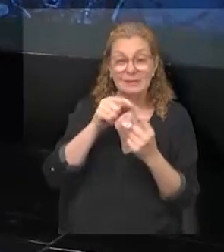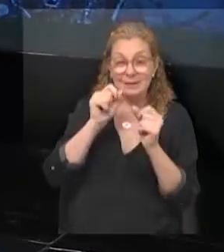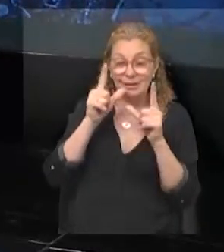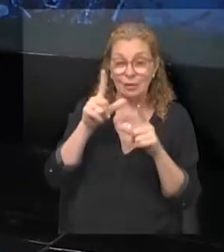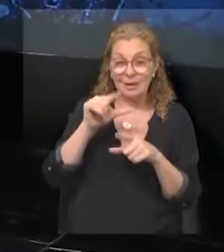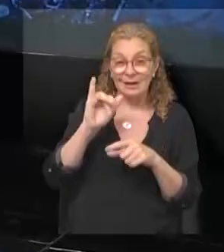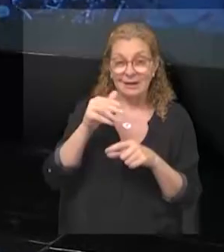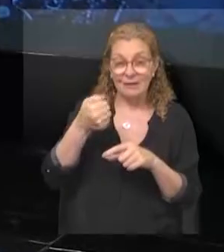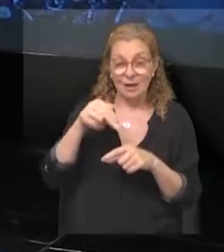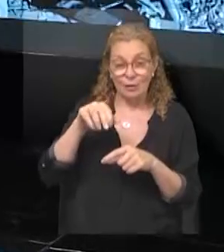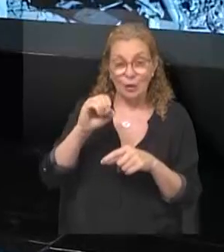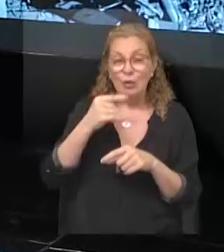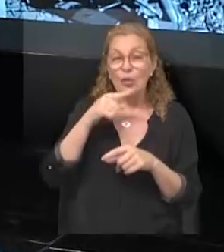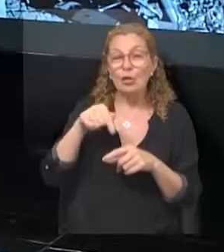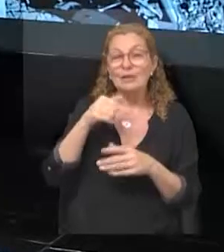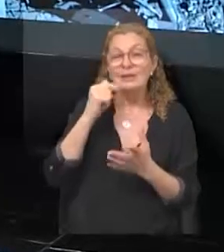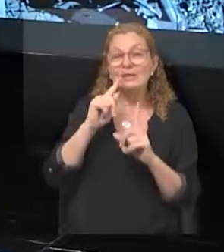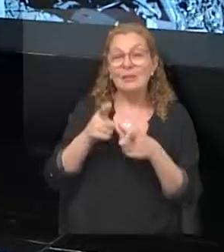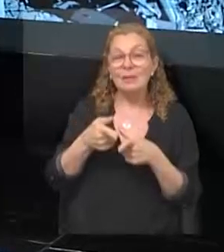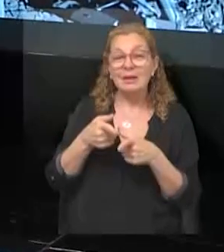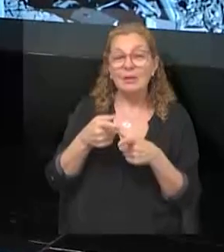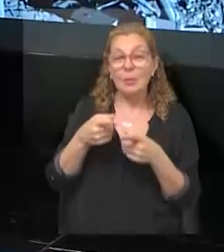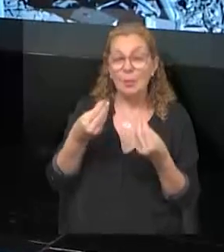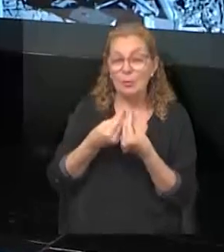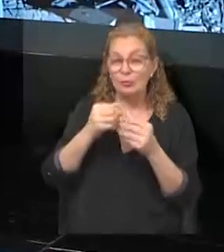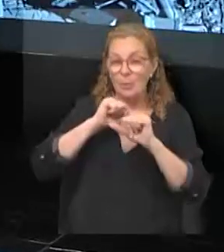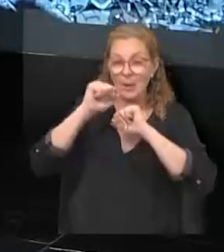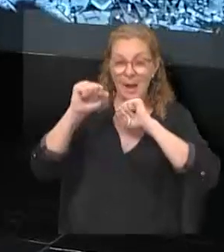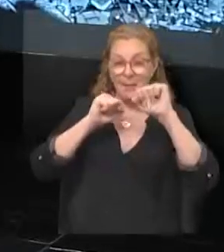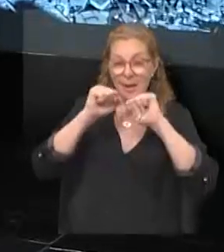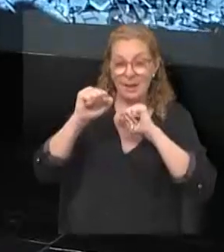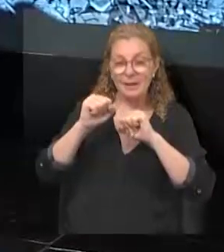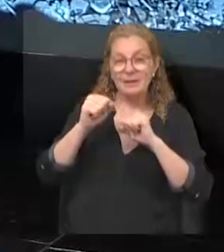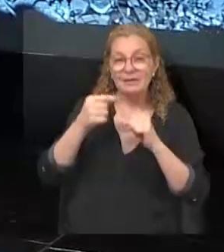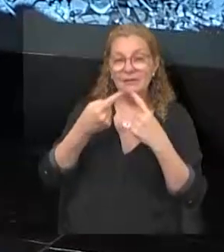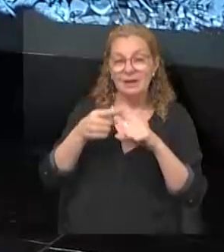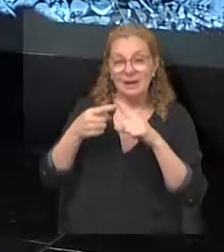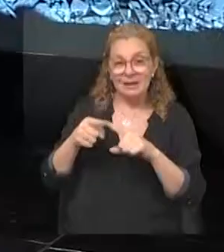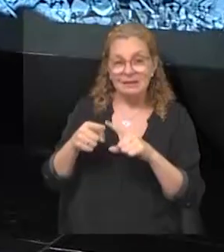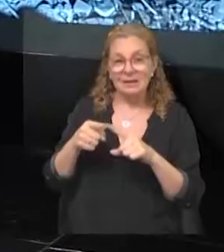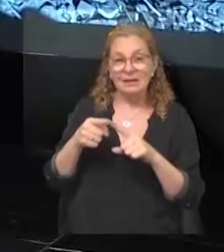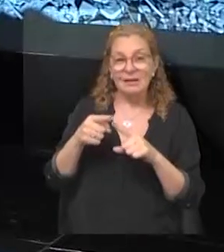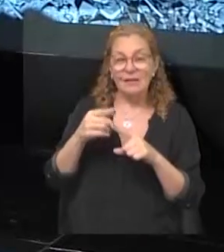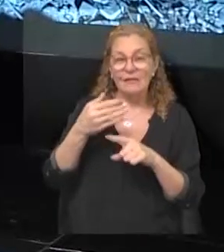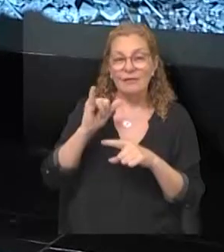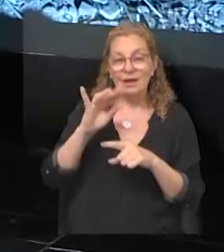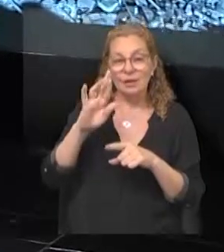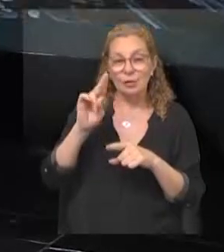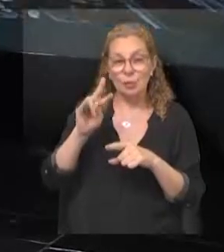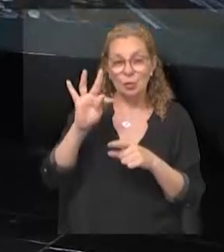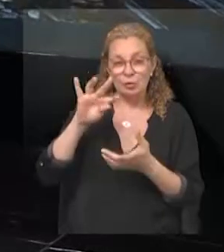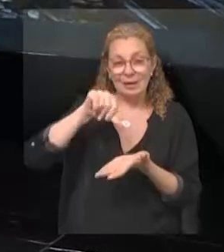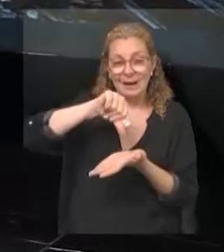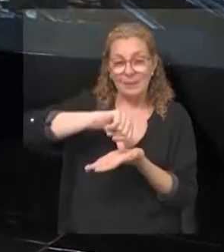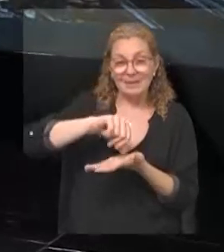L Líbano donde también hubo intensos bombardeos durante el fin de semana en el sur del Líbano en beirut la capital